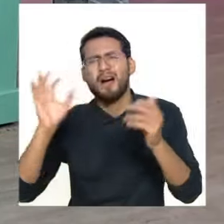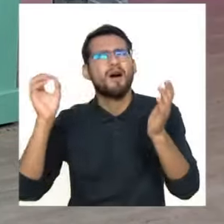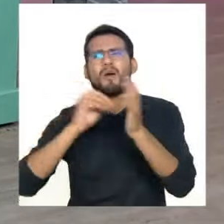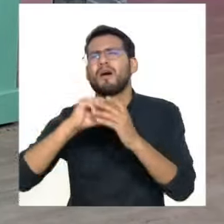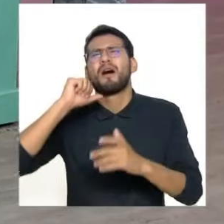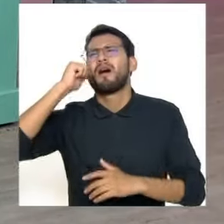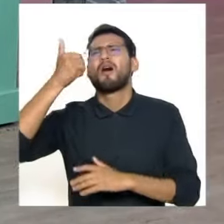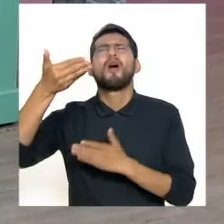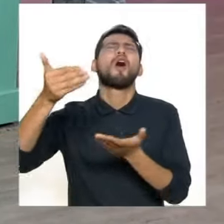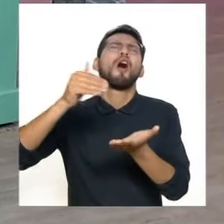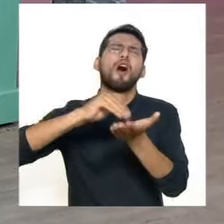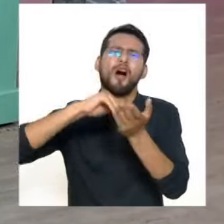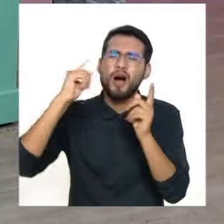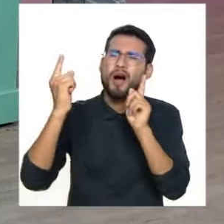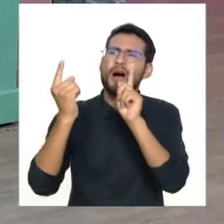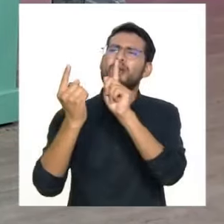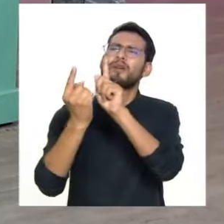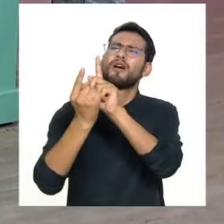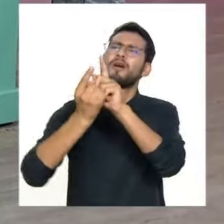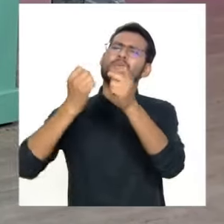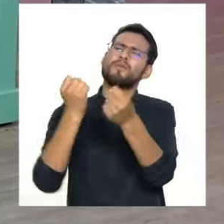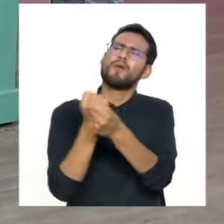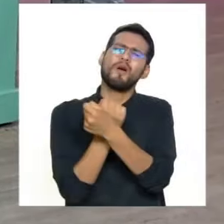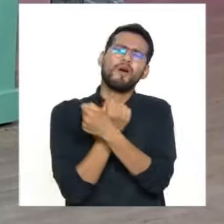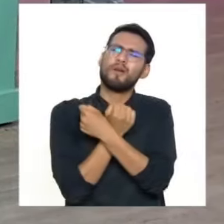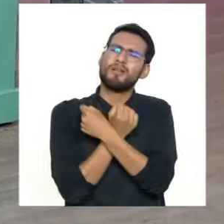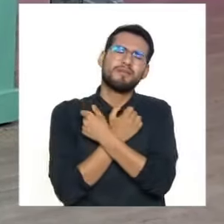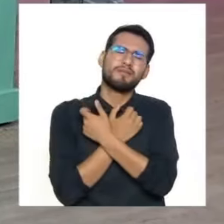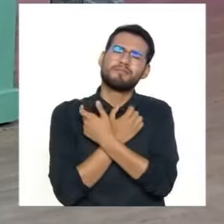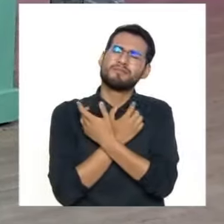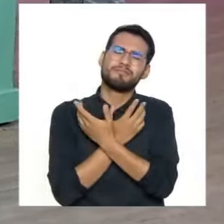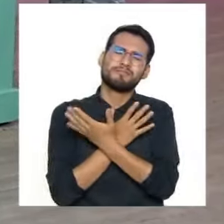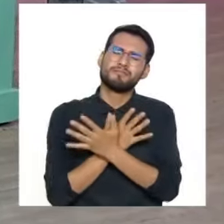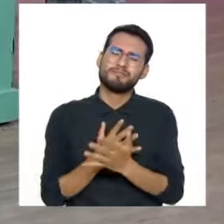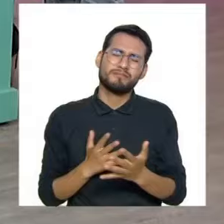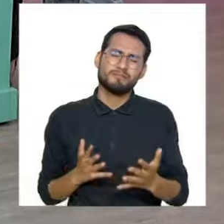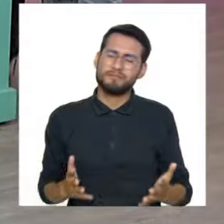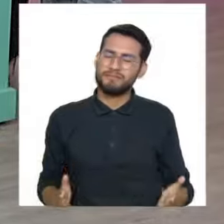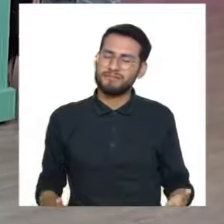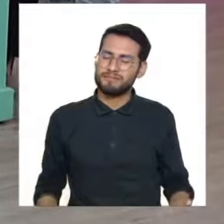ni un nuevo verano para nuestro amor